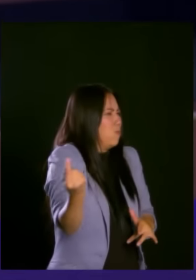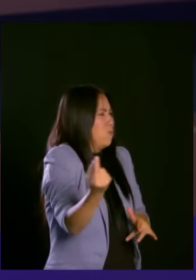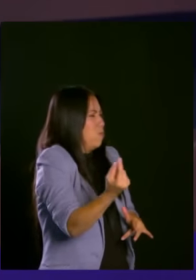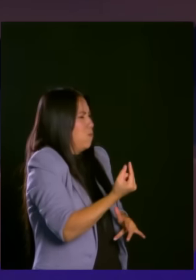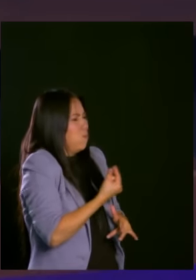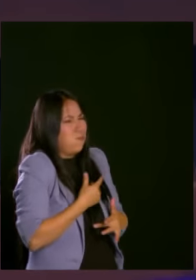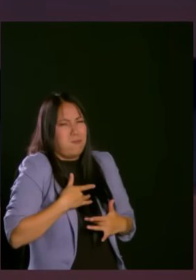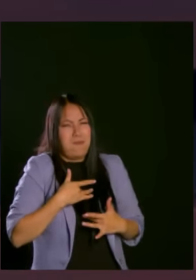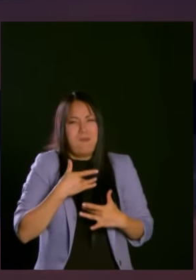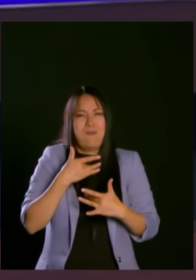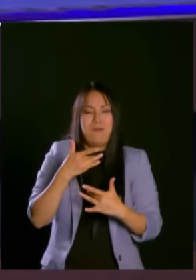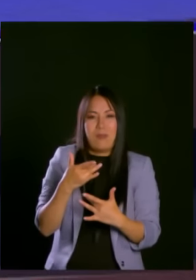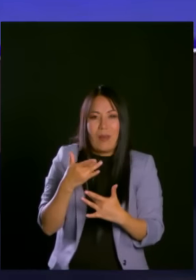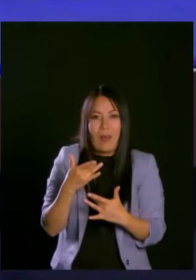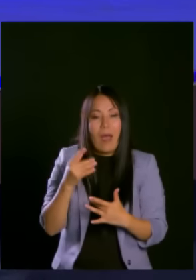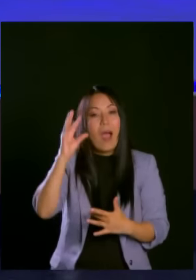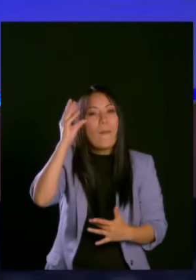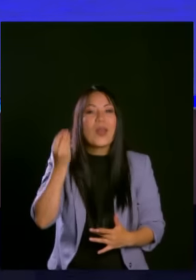Porque a todos los que emprendieron algo